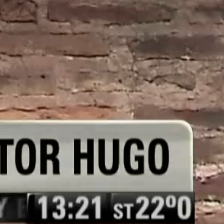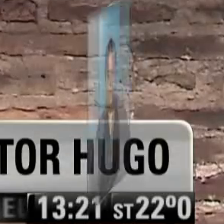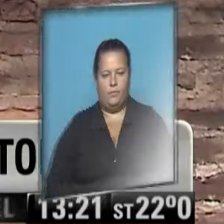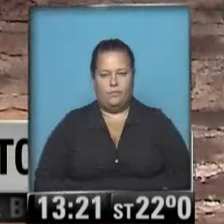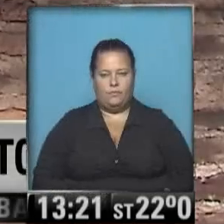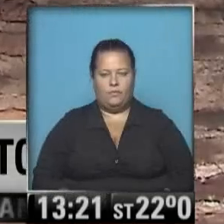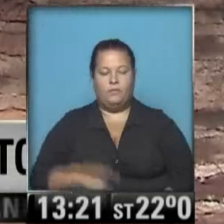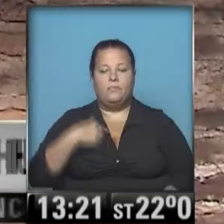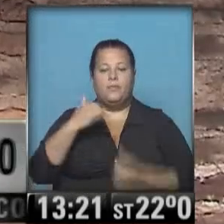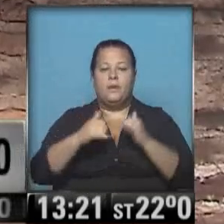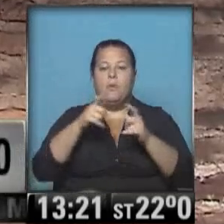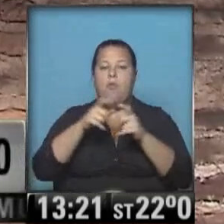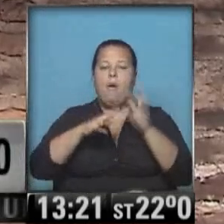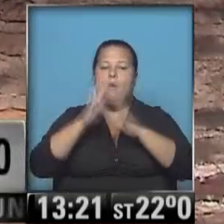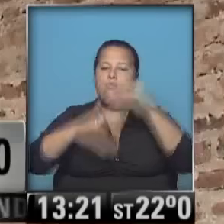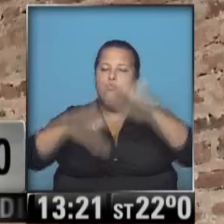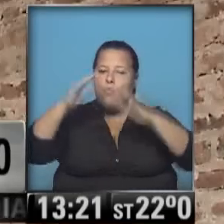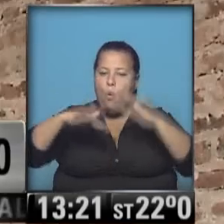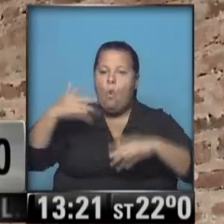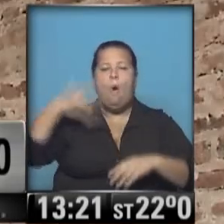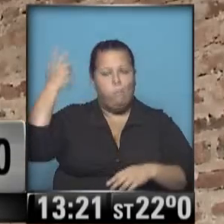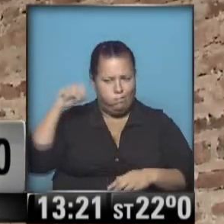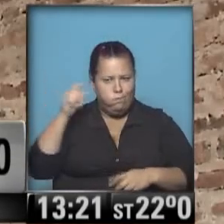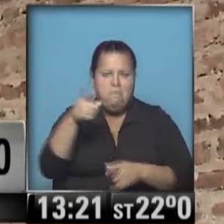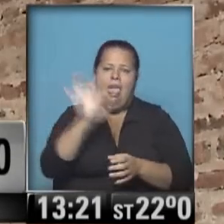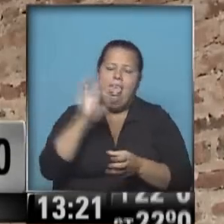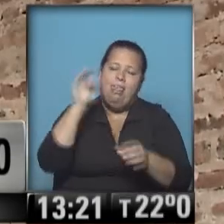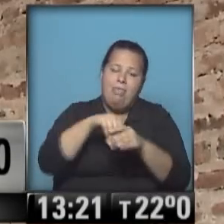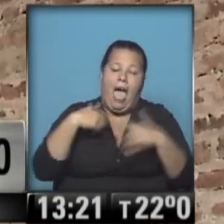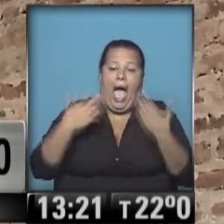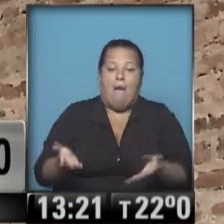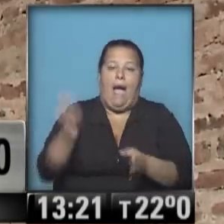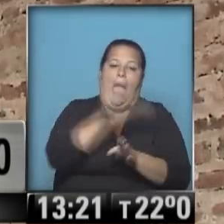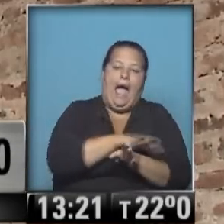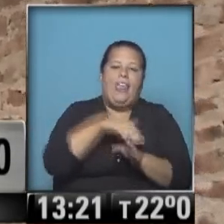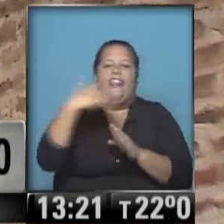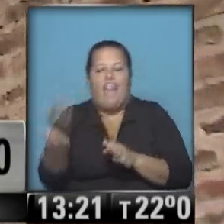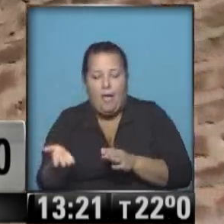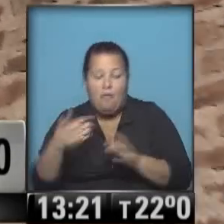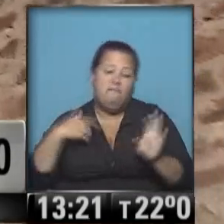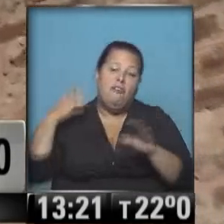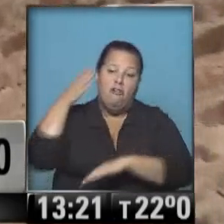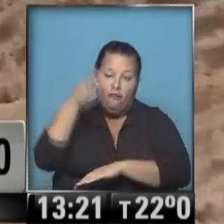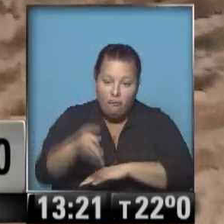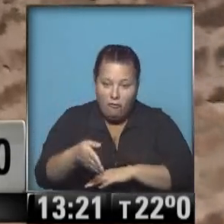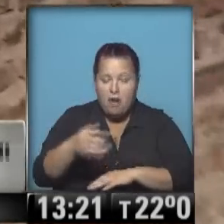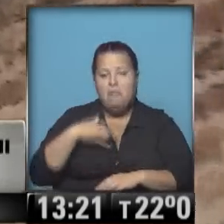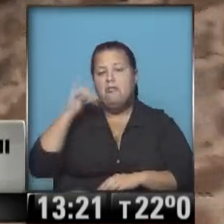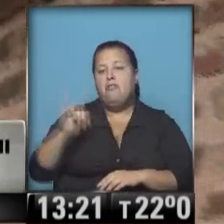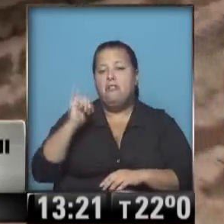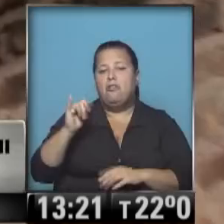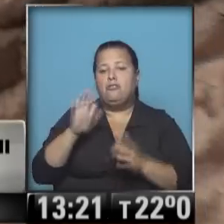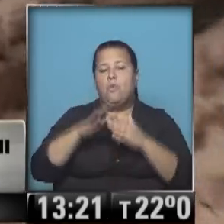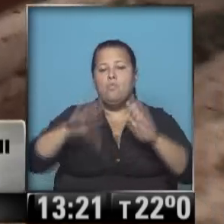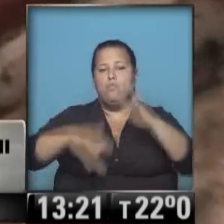programa de muros que ya lo hemos hecho pero no habíamos incluido ese queríamos tomarlo antes y después a eso fuimos hice un comentario de un